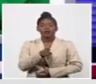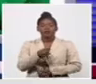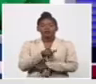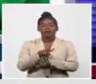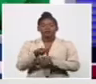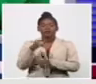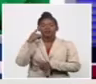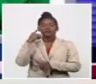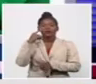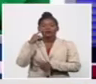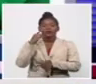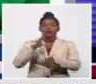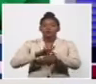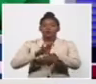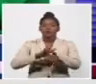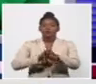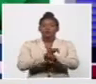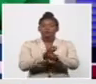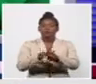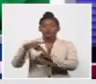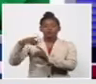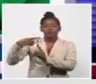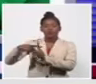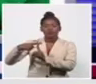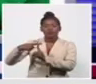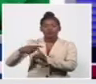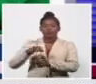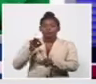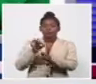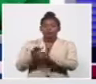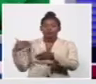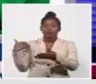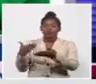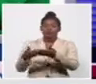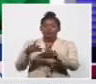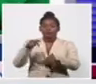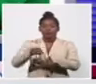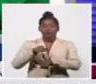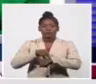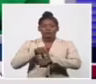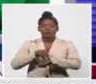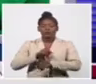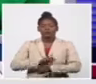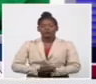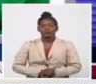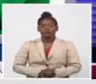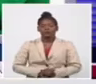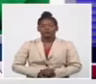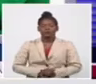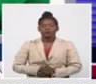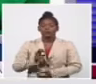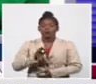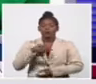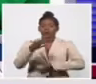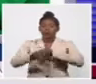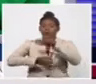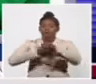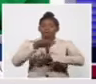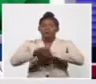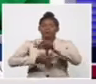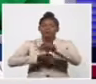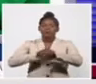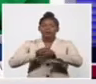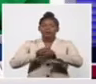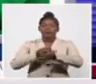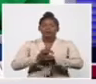la enfermedad desde que comenzó la pandemia. Nos decía también Lisset que